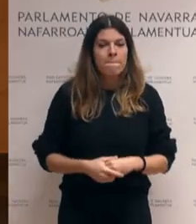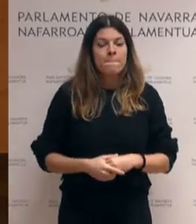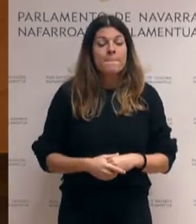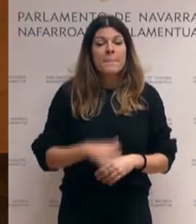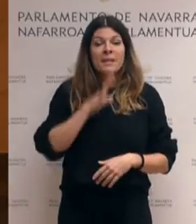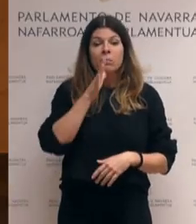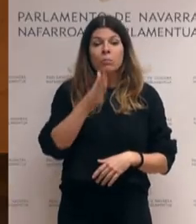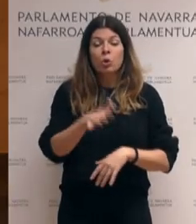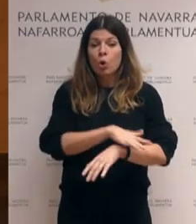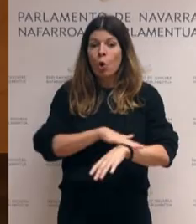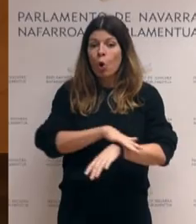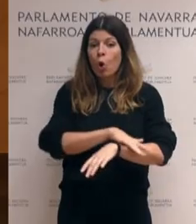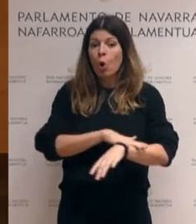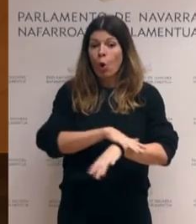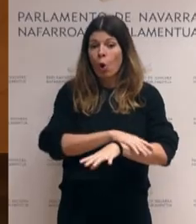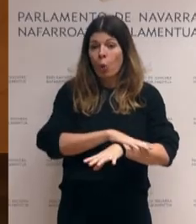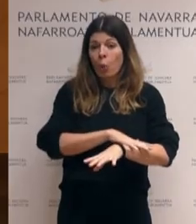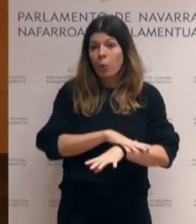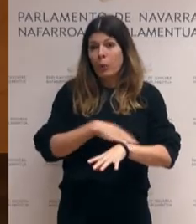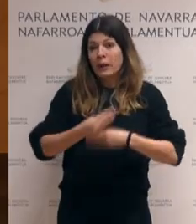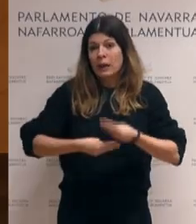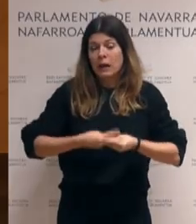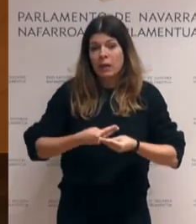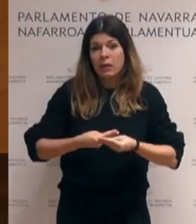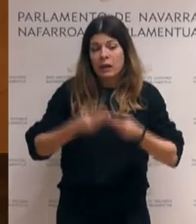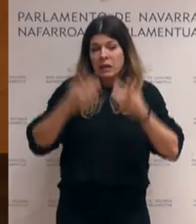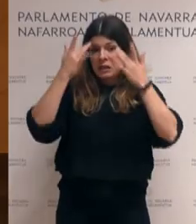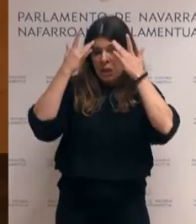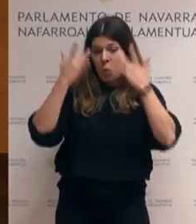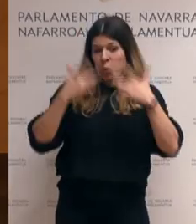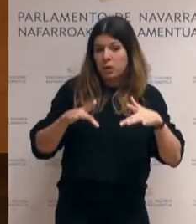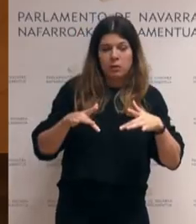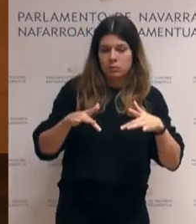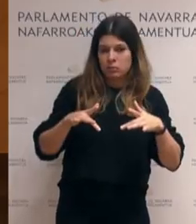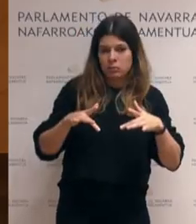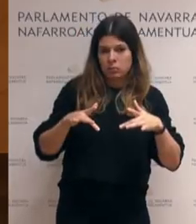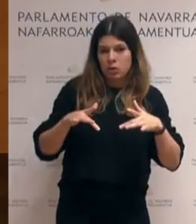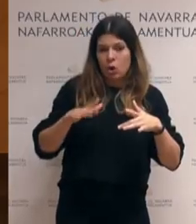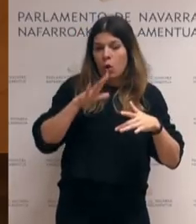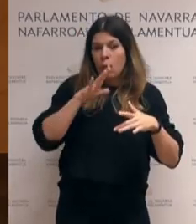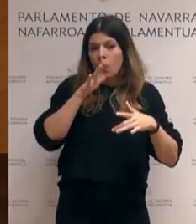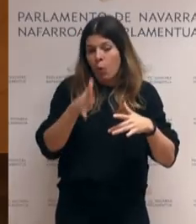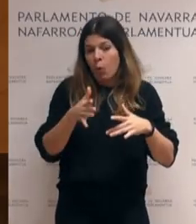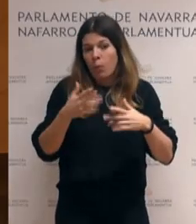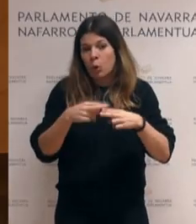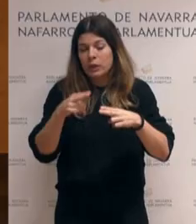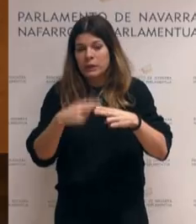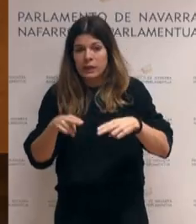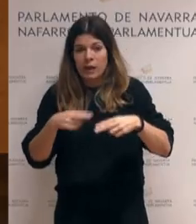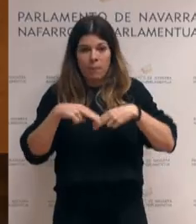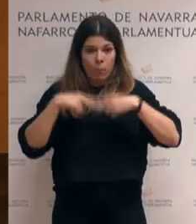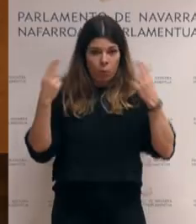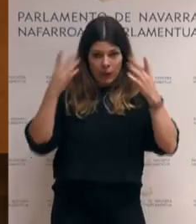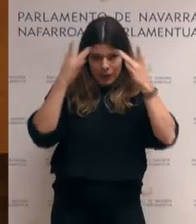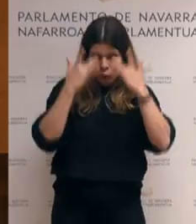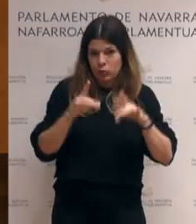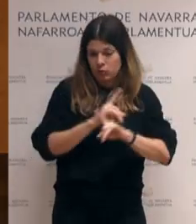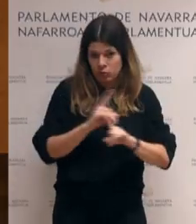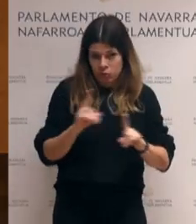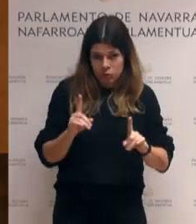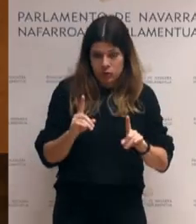la gobernanza no es neutra y porque las políticas públicas no son neutrales Y esta transversalidad